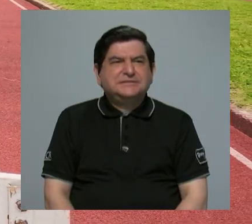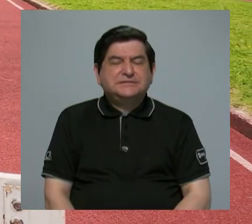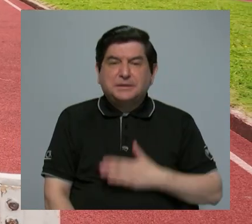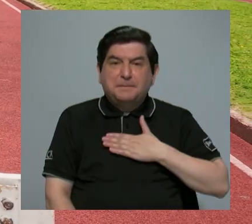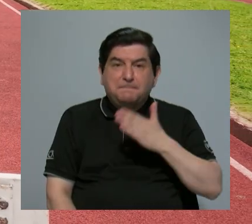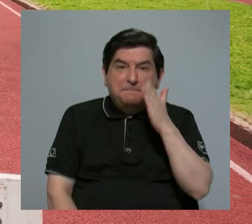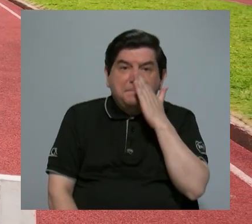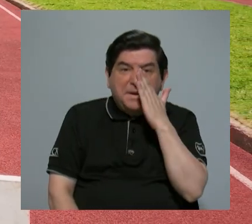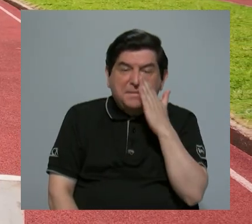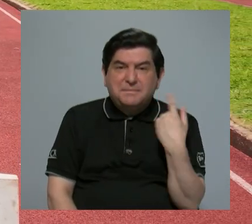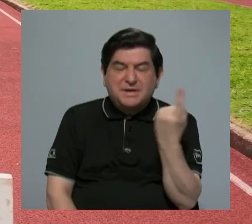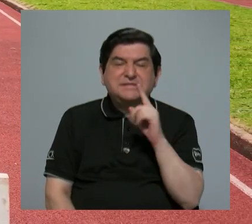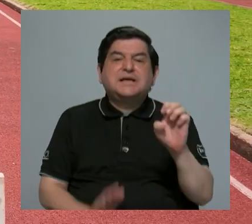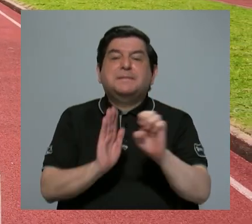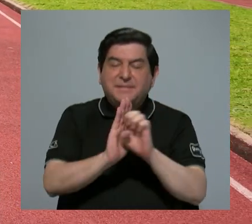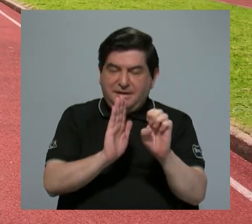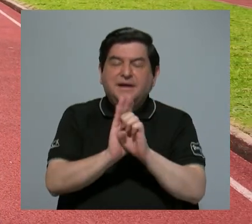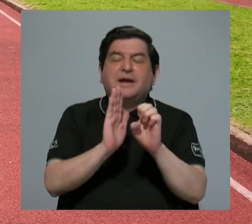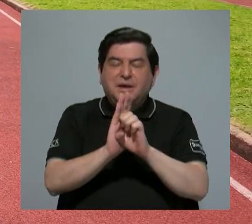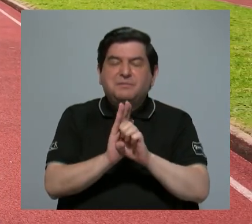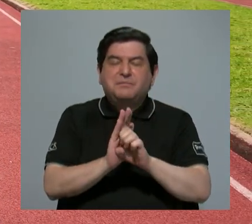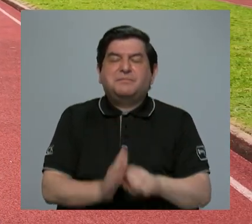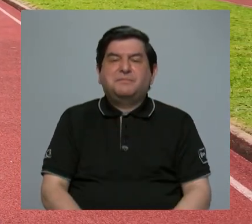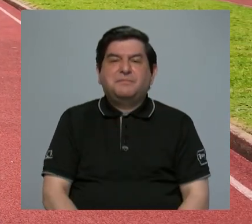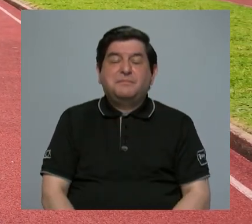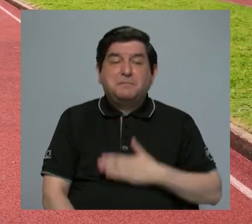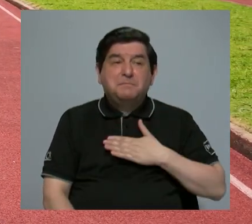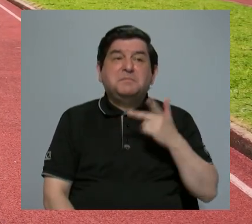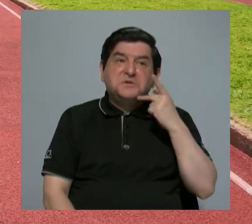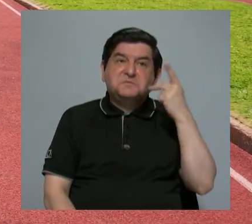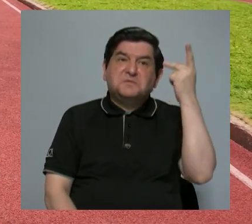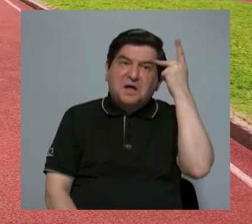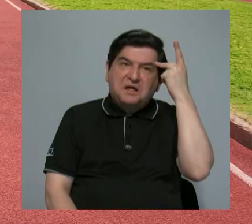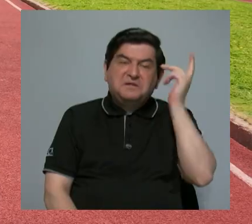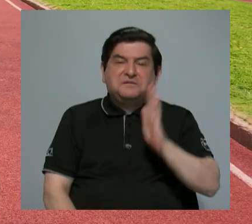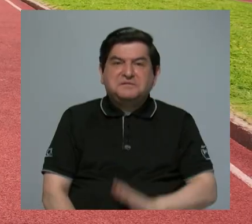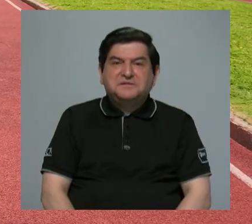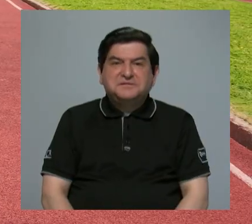bueno, a mi mamá siempre ha sido como un ejemplo, mis papás.